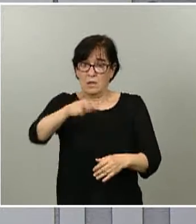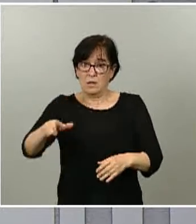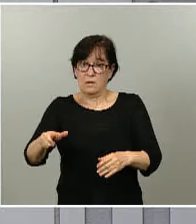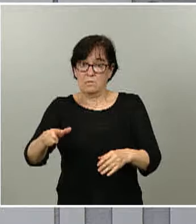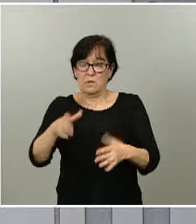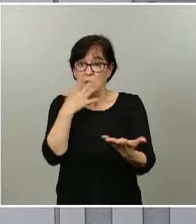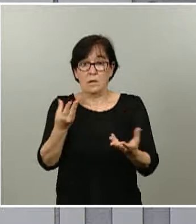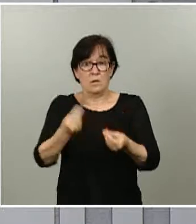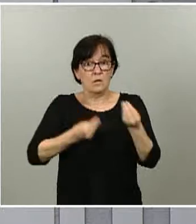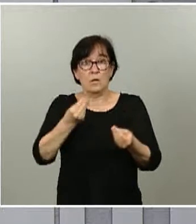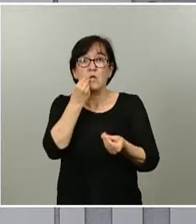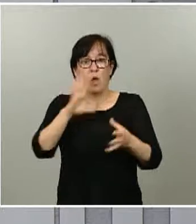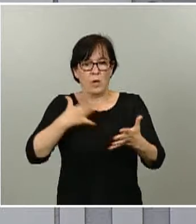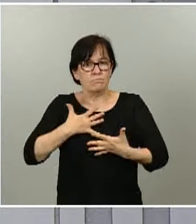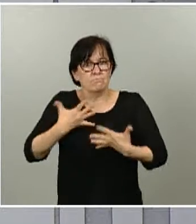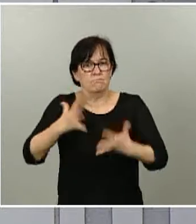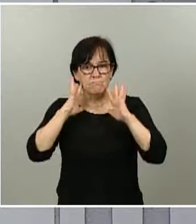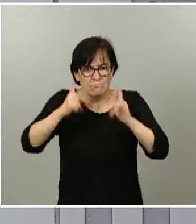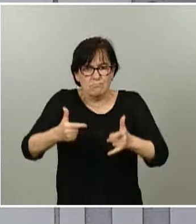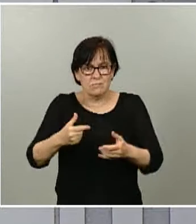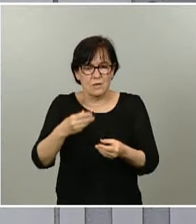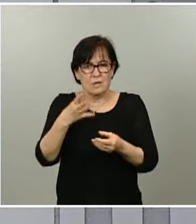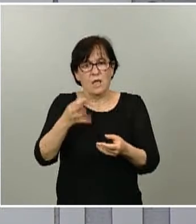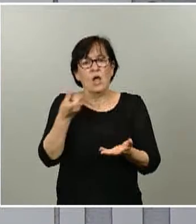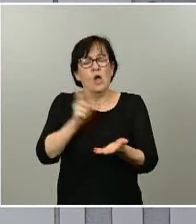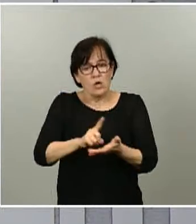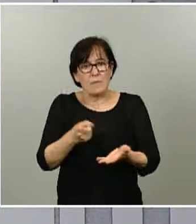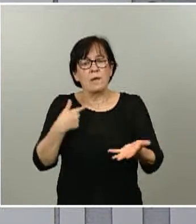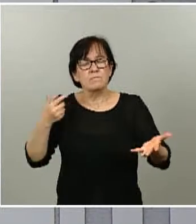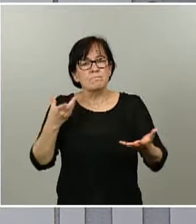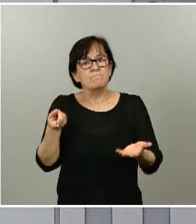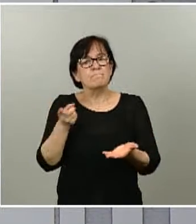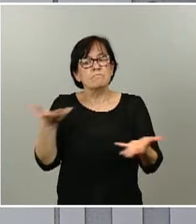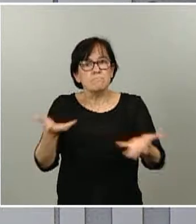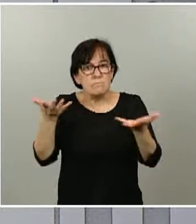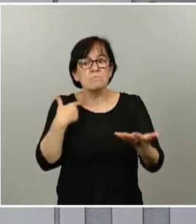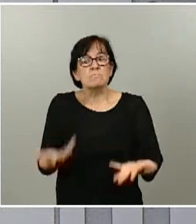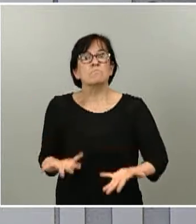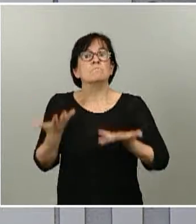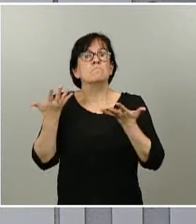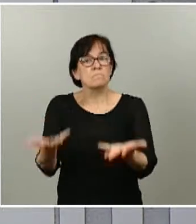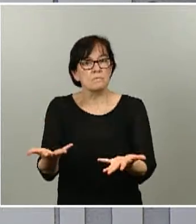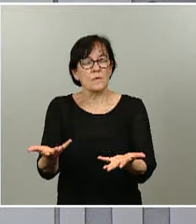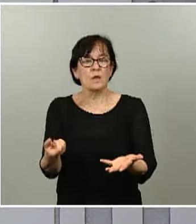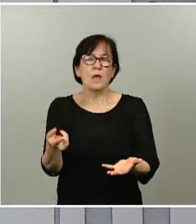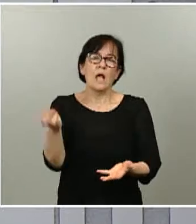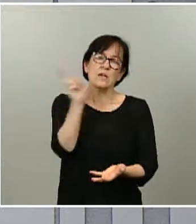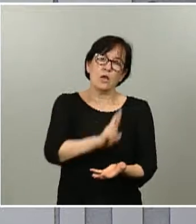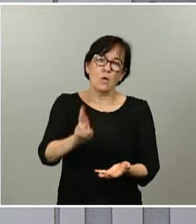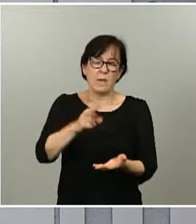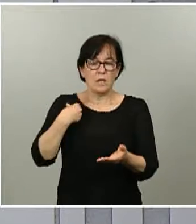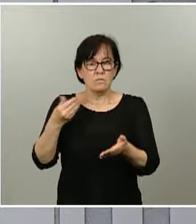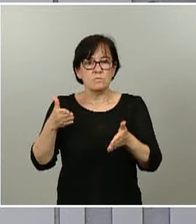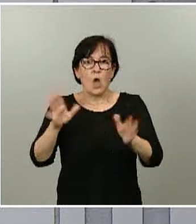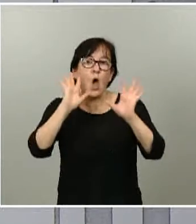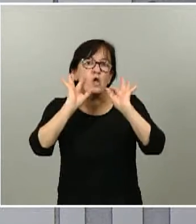lo mejor de sí mismos. Y, por tanto, volvemos a animar, volvemos a tender la mano para que recuperen esa senda del sentido común,